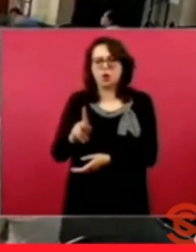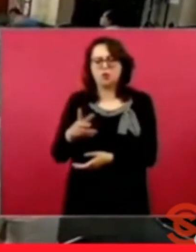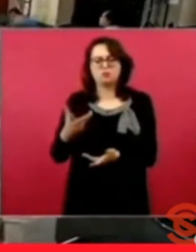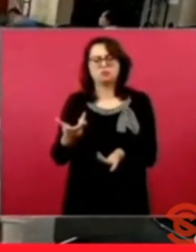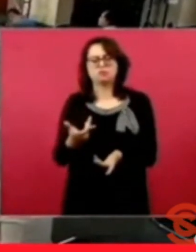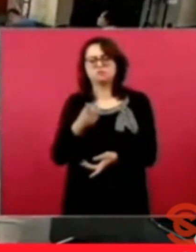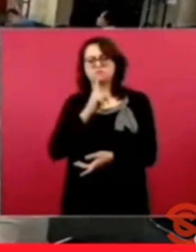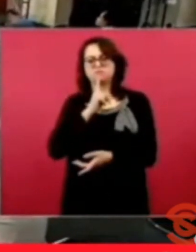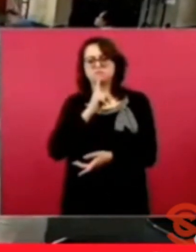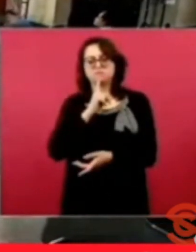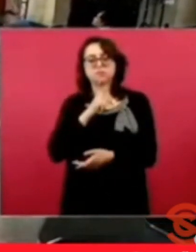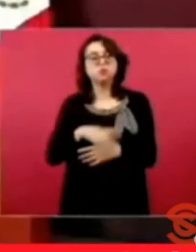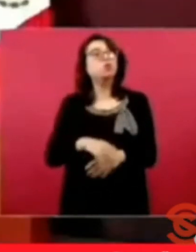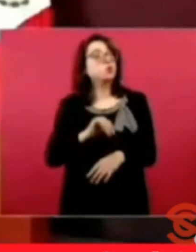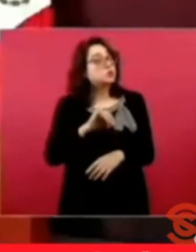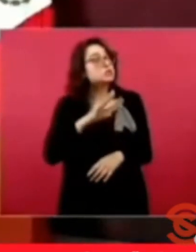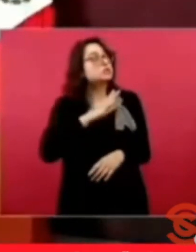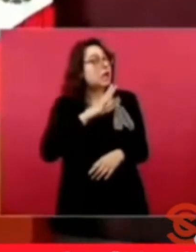vida.